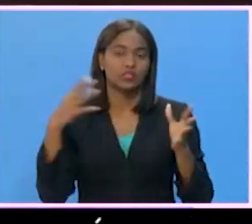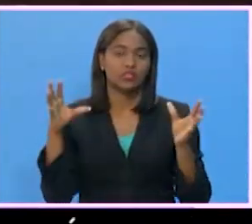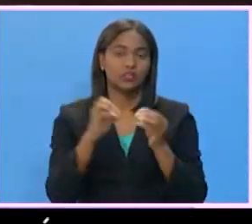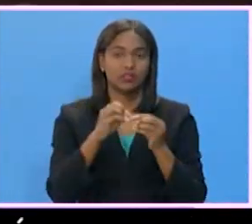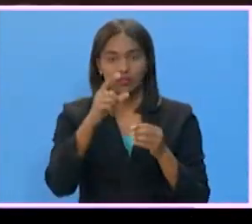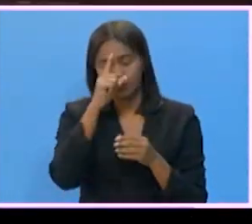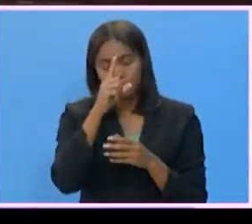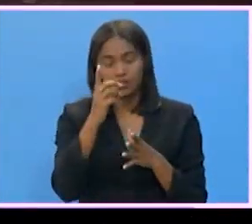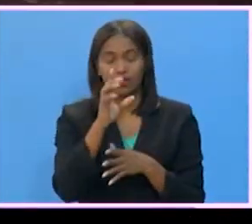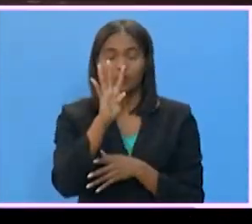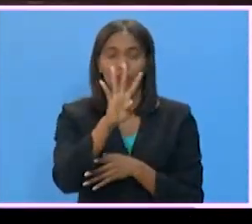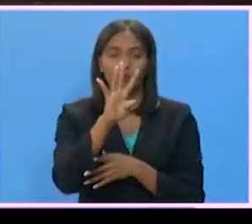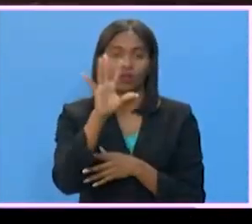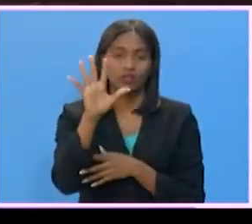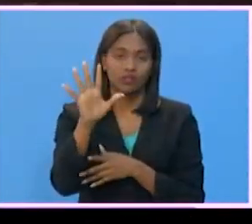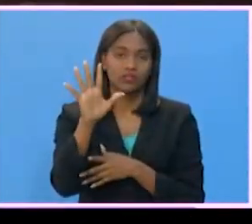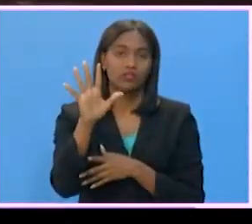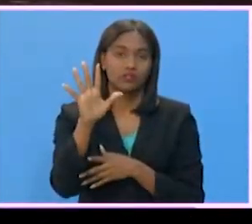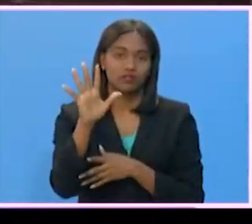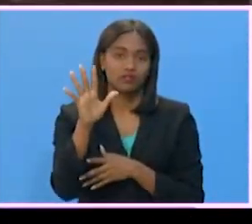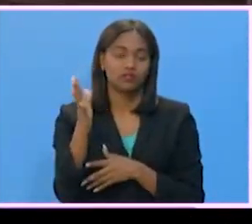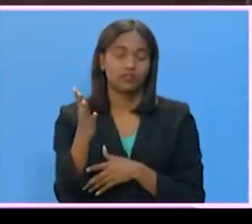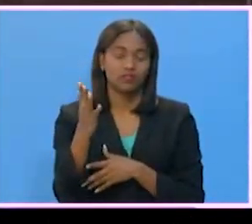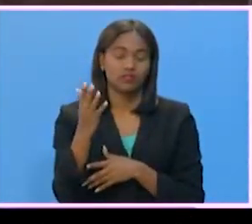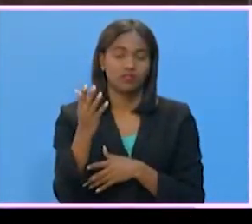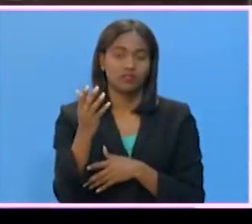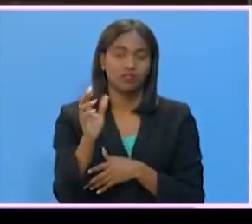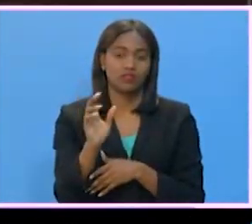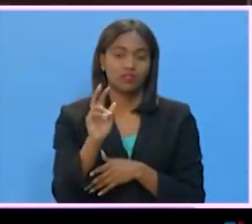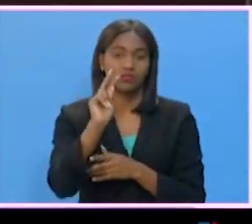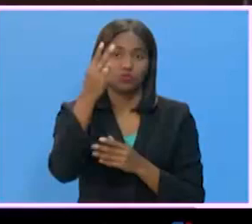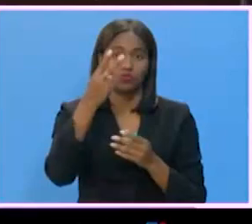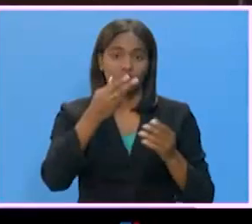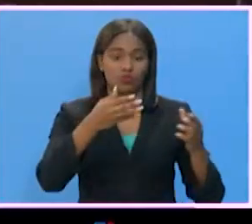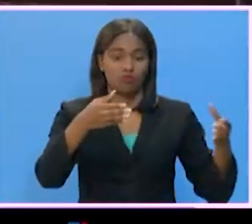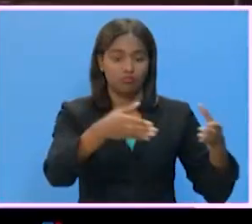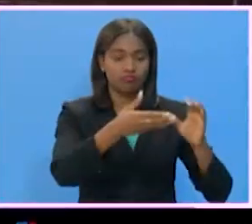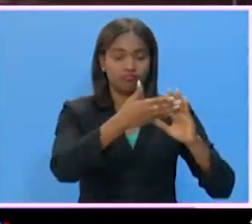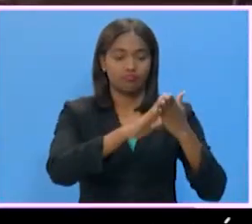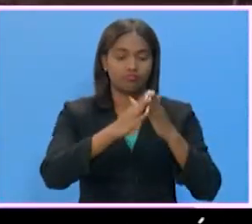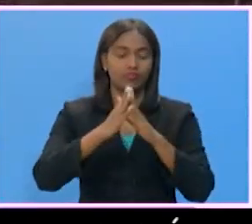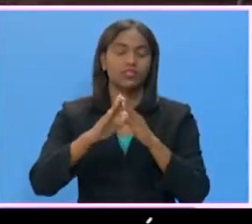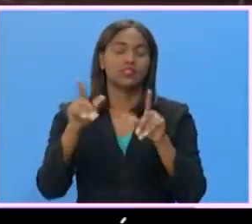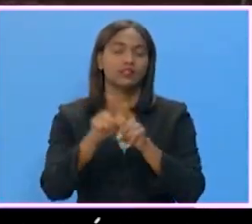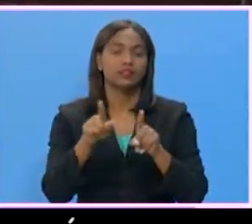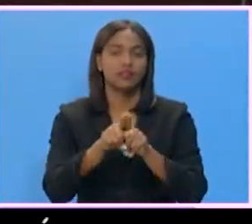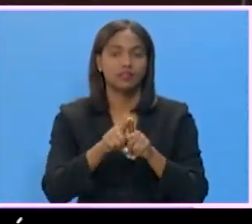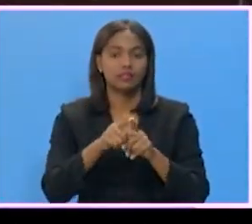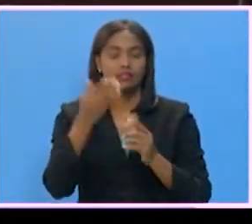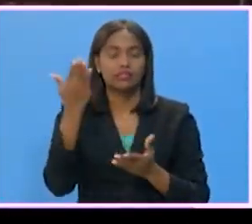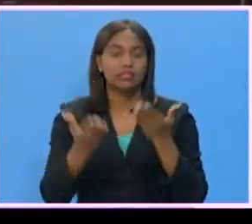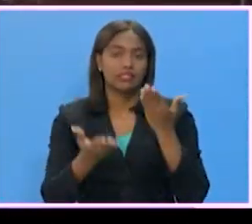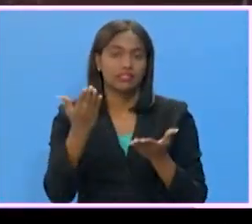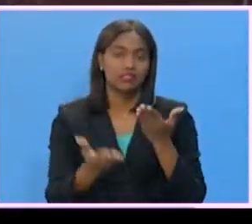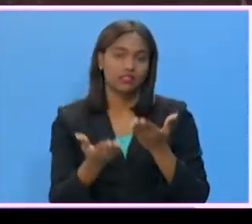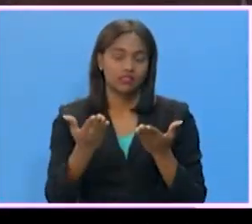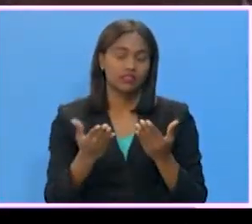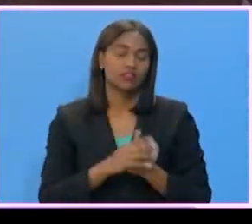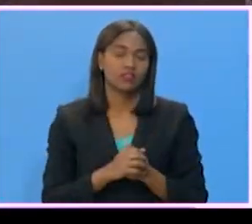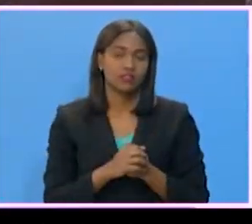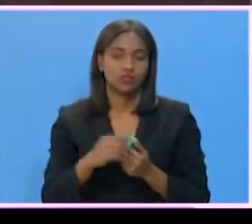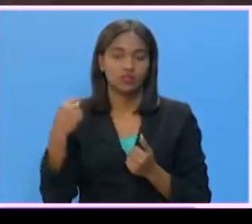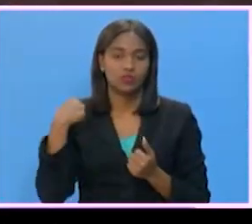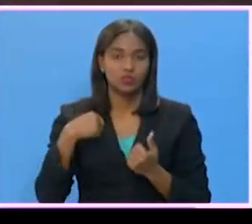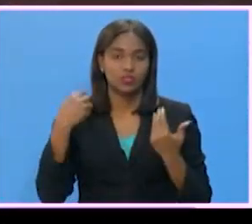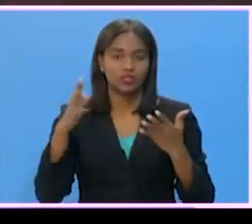unos 45 subsectores. Y posiblemente hemos